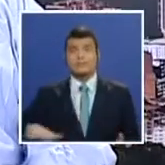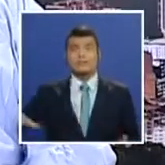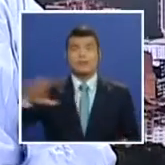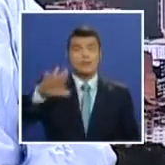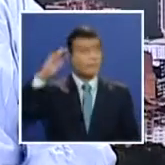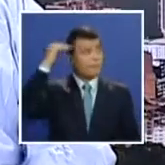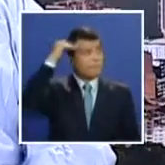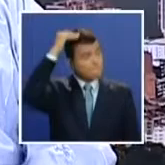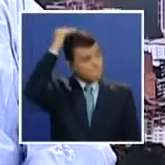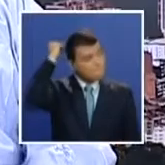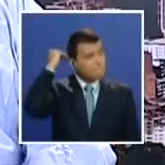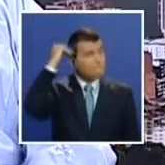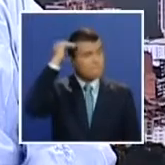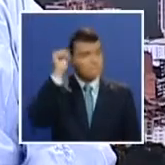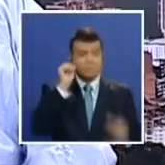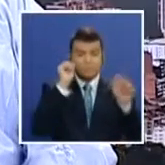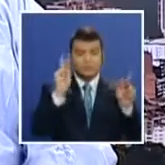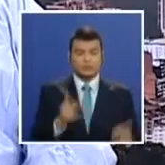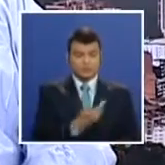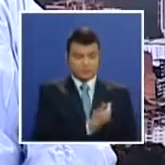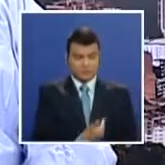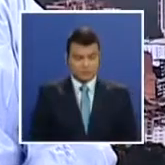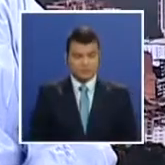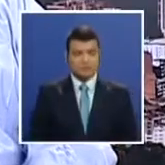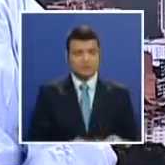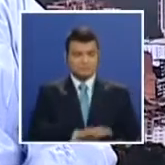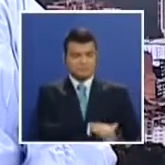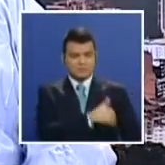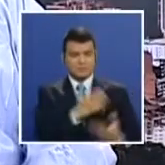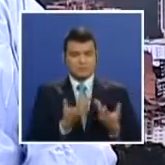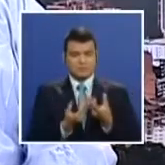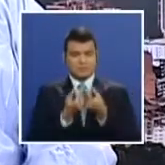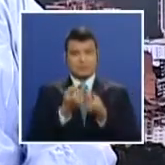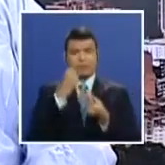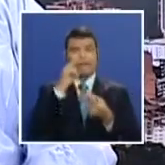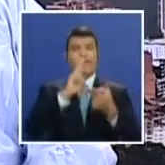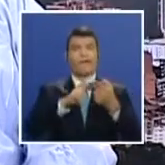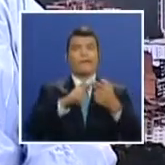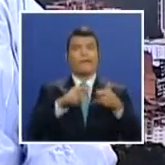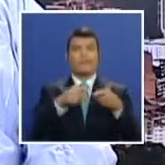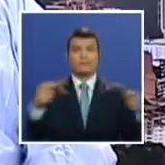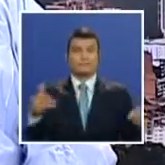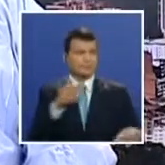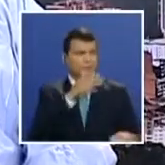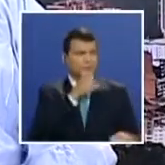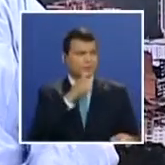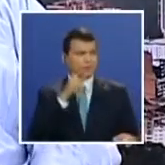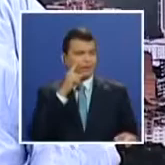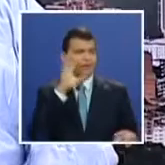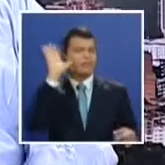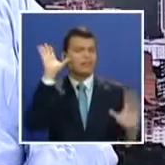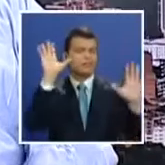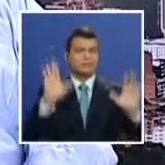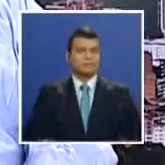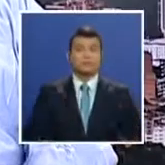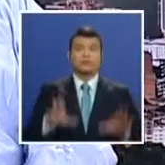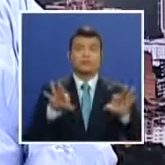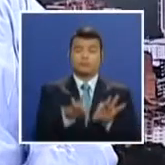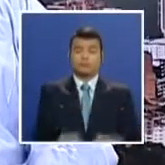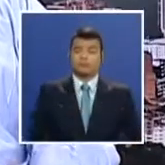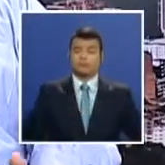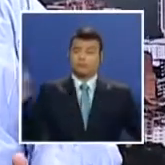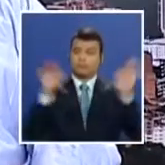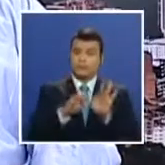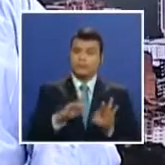presidente ni sus ministros conocen el tejido social y la importancia de la panela colombiana en generación de empleo